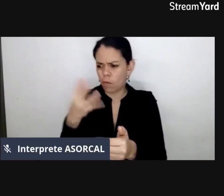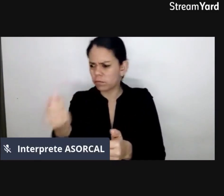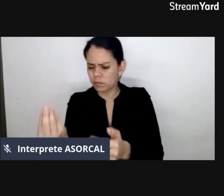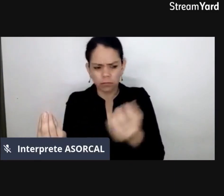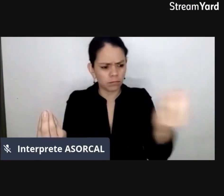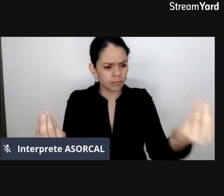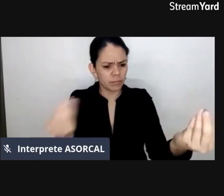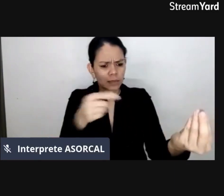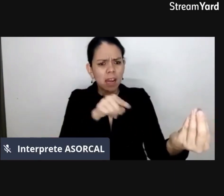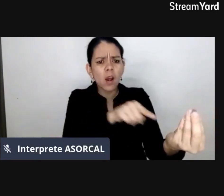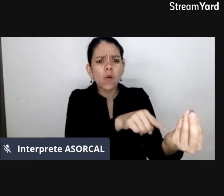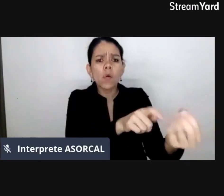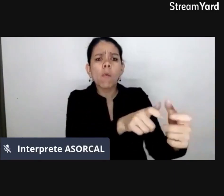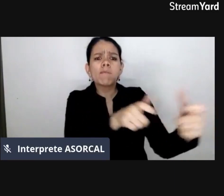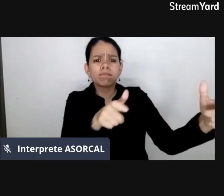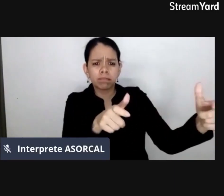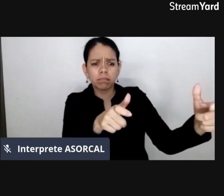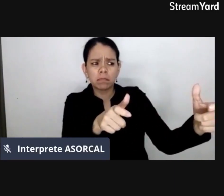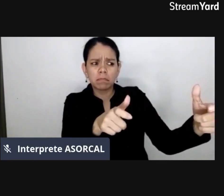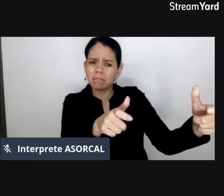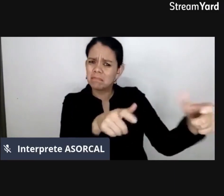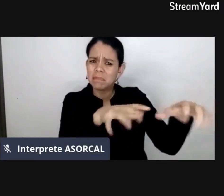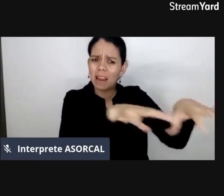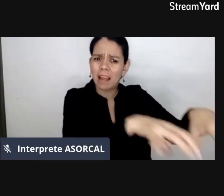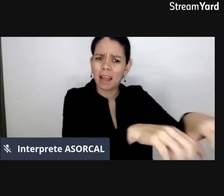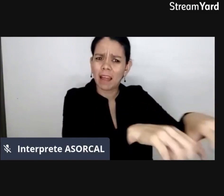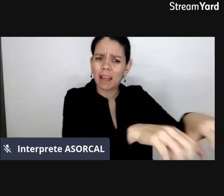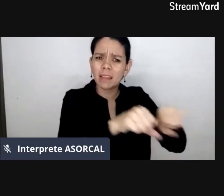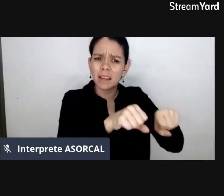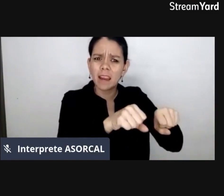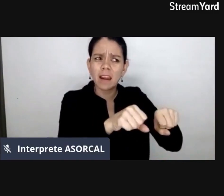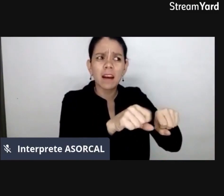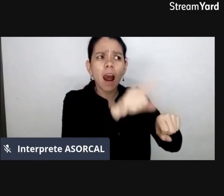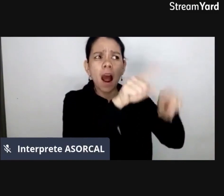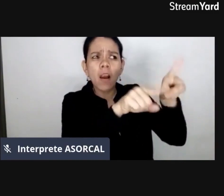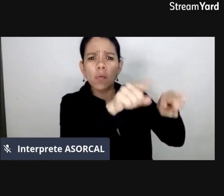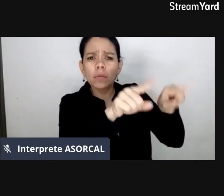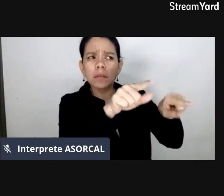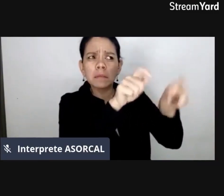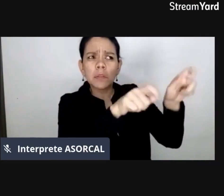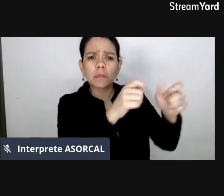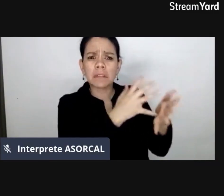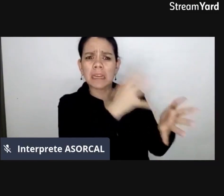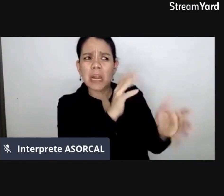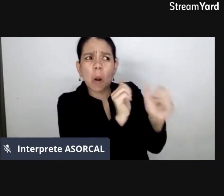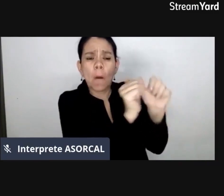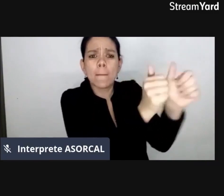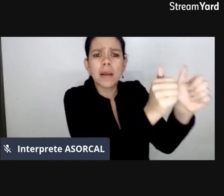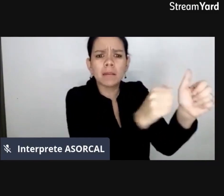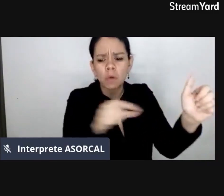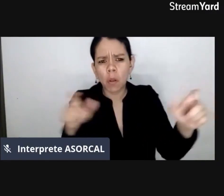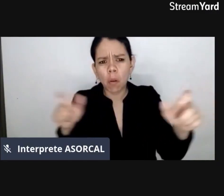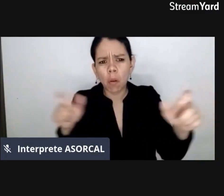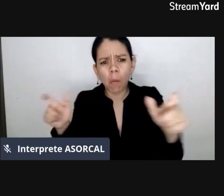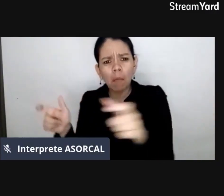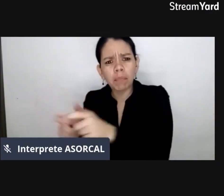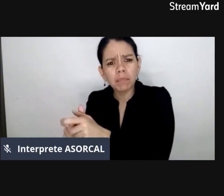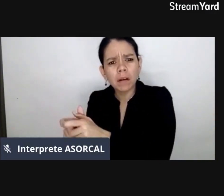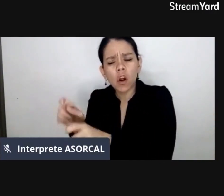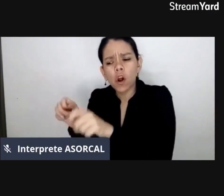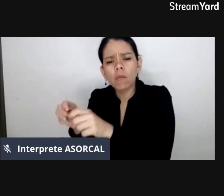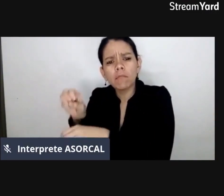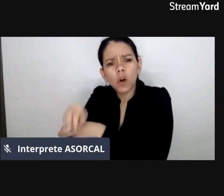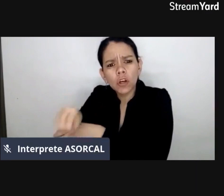La propiedad de la tierra fue concentrándose rápidamente en pocas manos, las mismas que controlaban la exportación a Estados